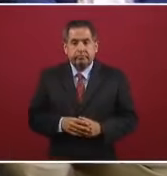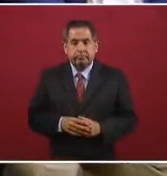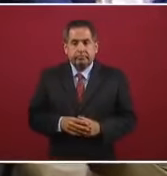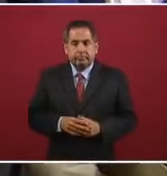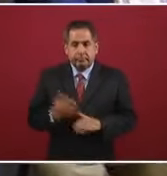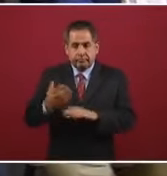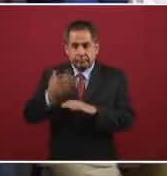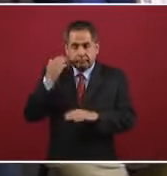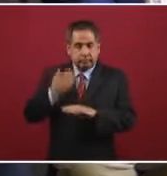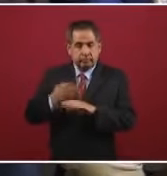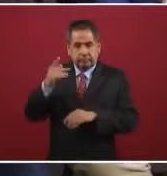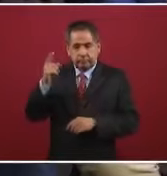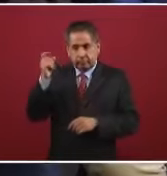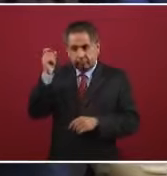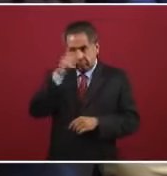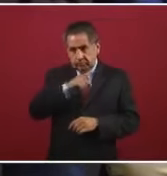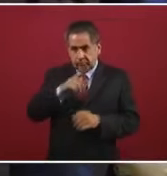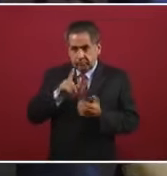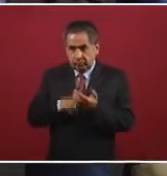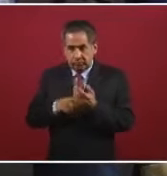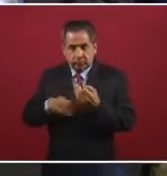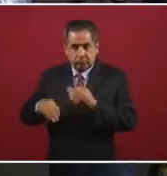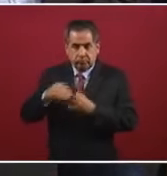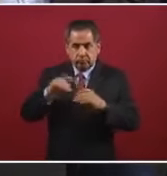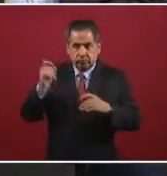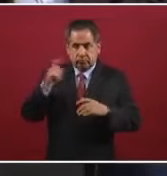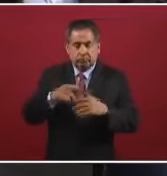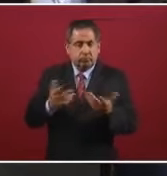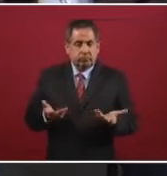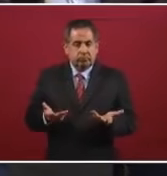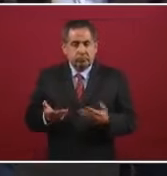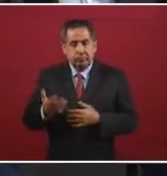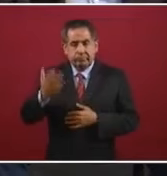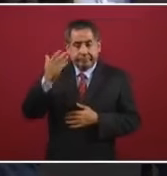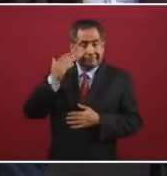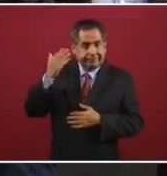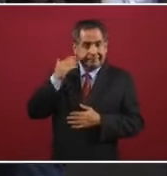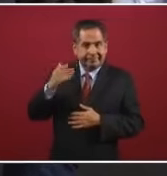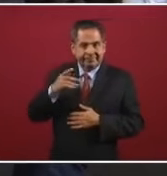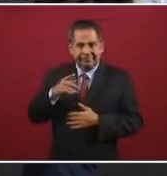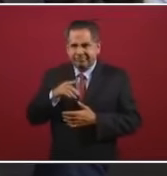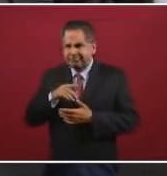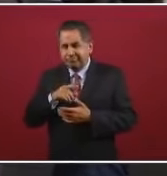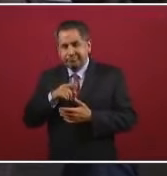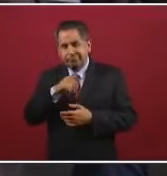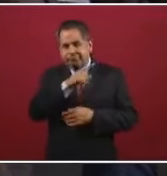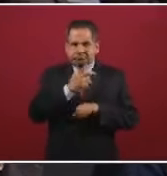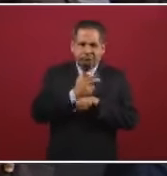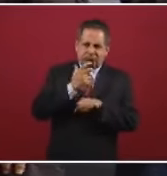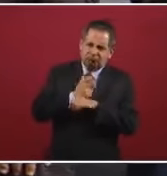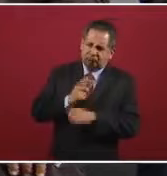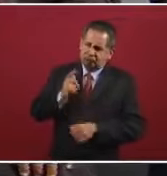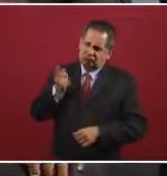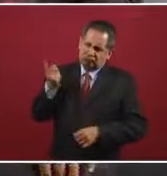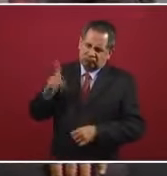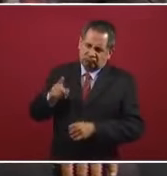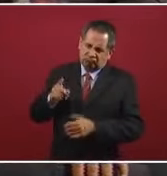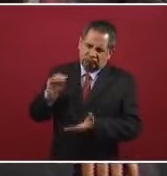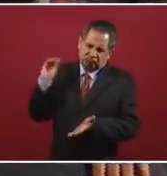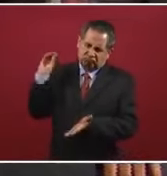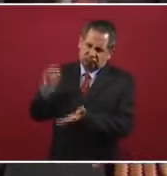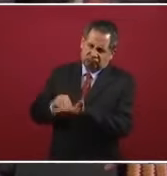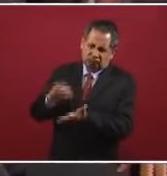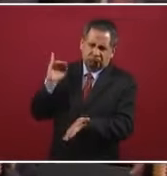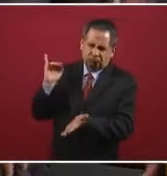muy difícil la situación, compleja, porque había la amenaza de imponer de manera